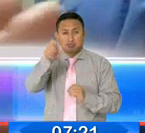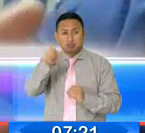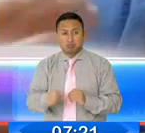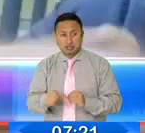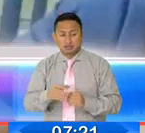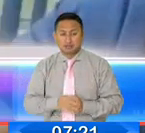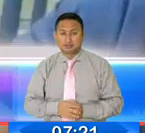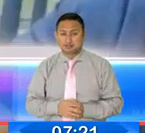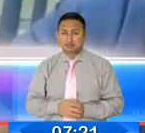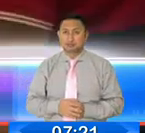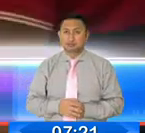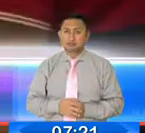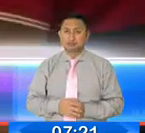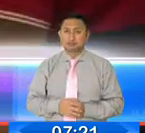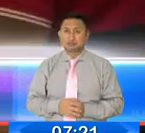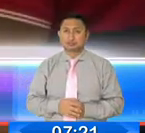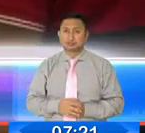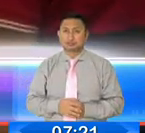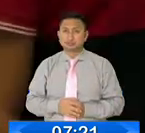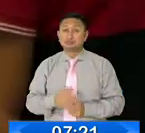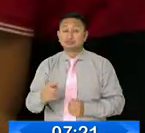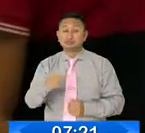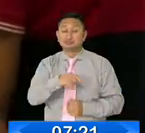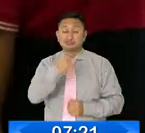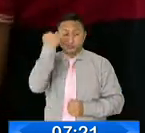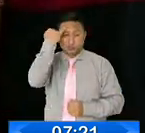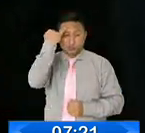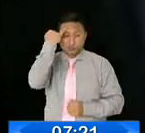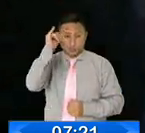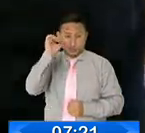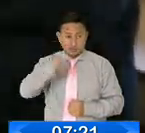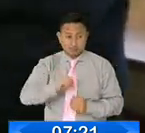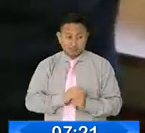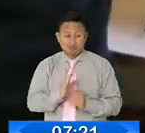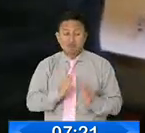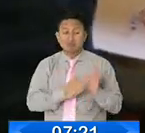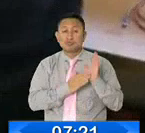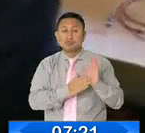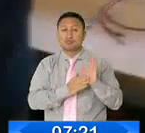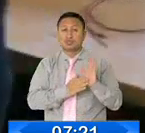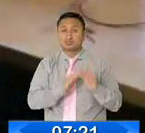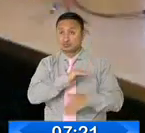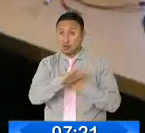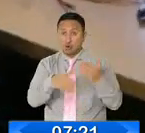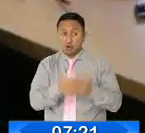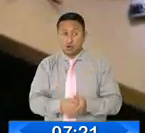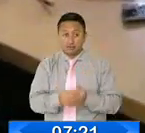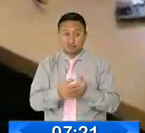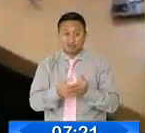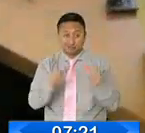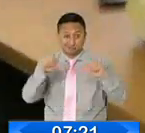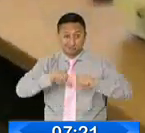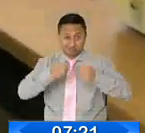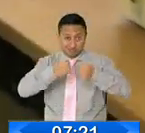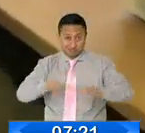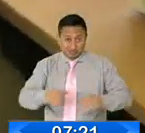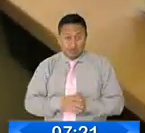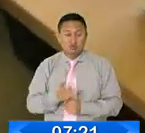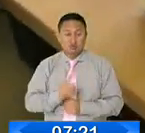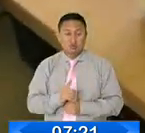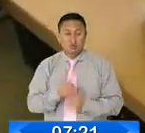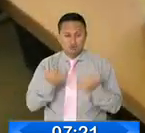haciendo hasta ahora. Este tipo de iniciativas son una muestra de que no todo está perdido, de que aún en los momentos